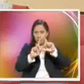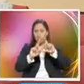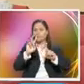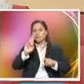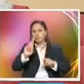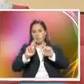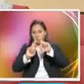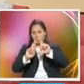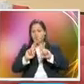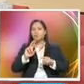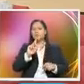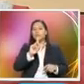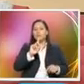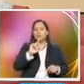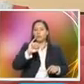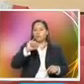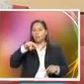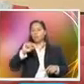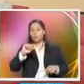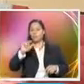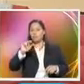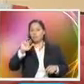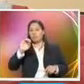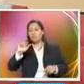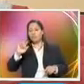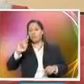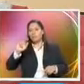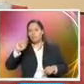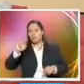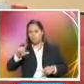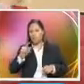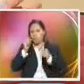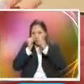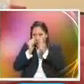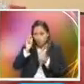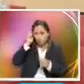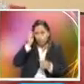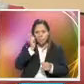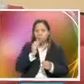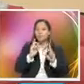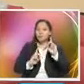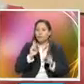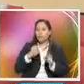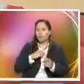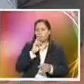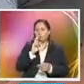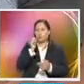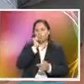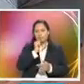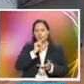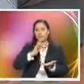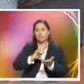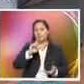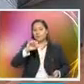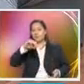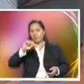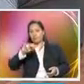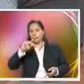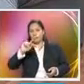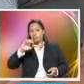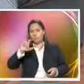de Facebook es Dania Paola Rabel, y ahí estoy a sus órdenes, les respondo todas las dudas que tengan. Muchísimas gracias, Dania Paola Rabel